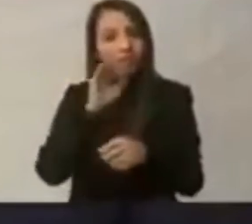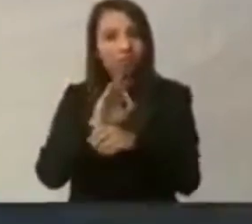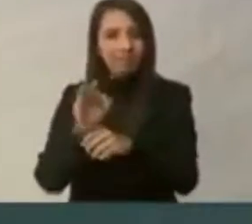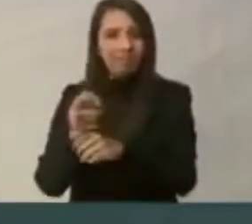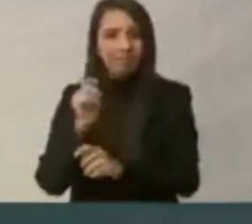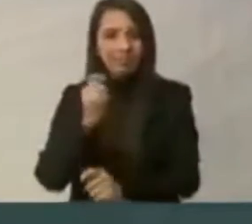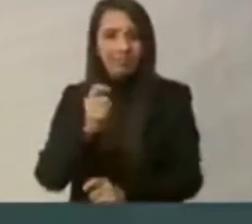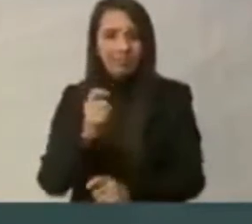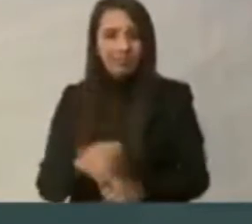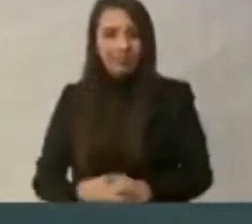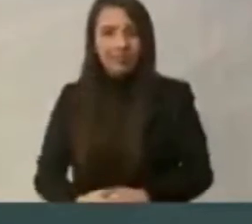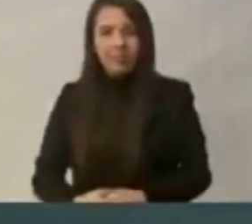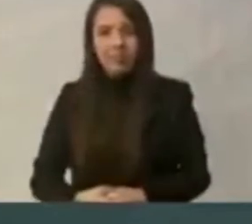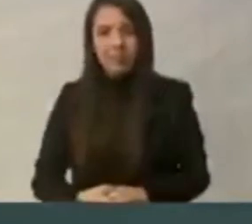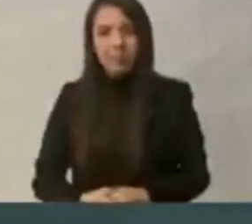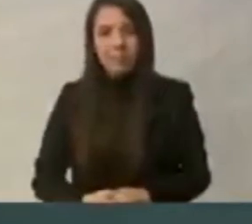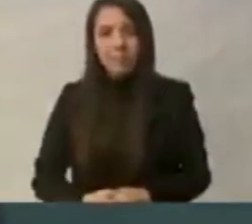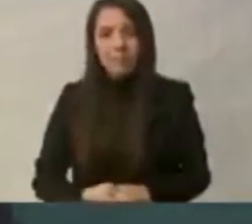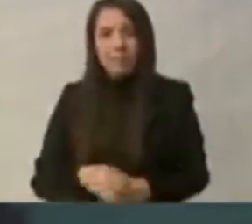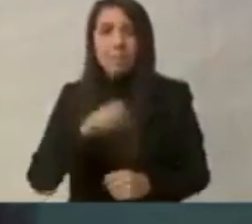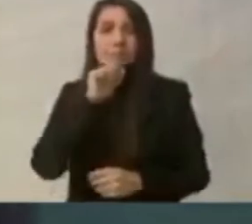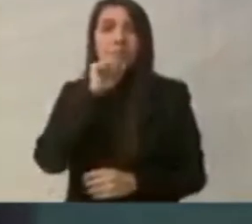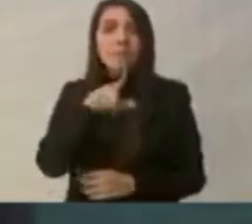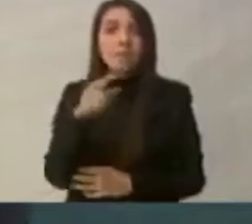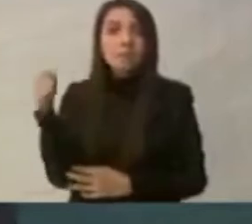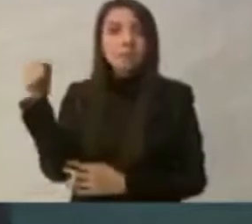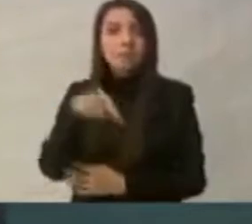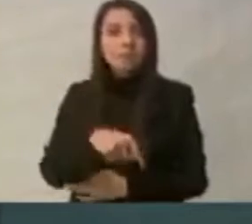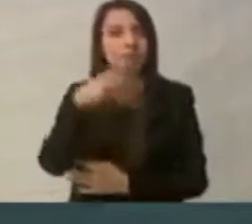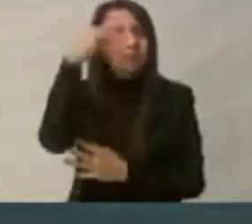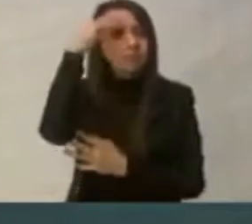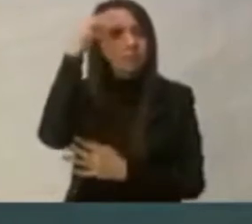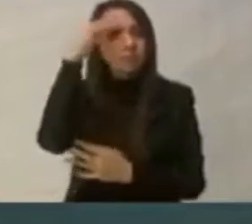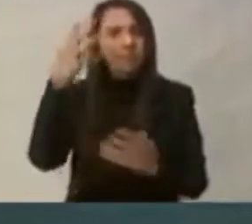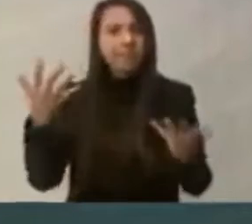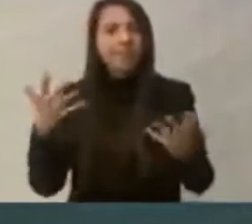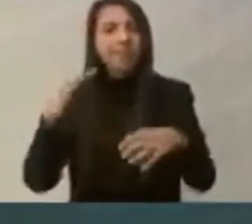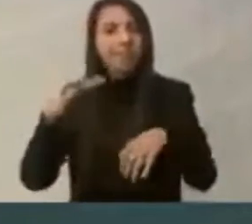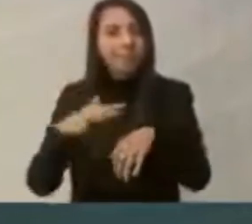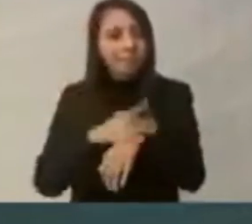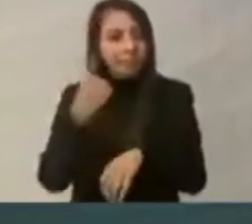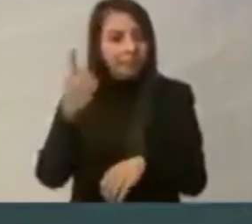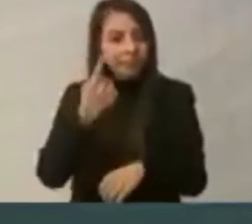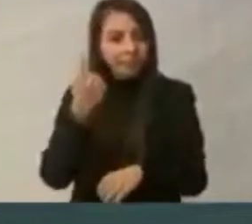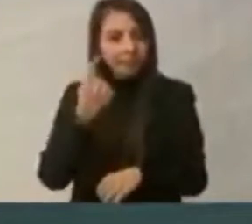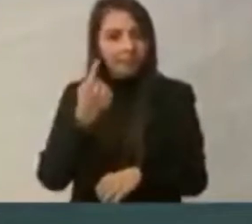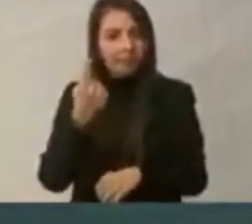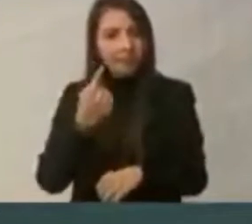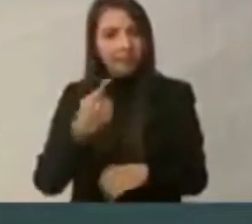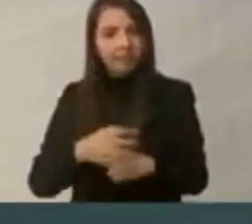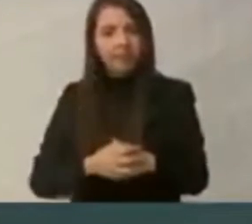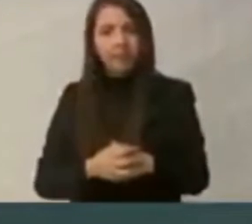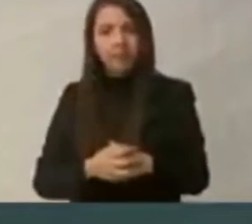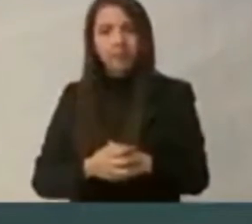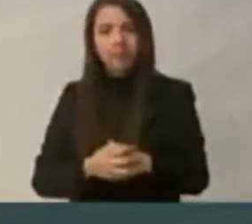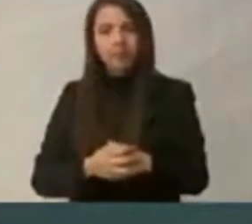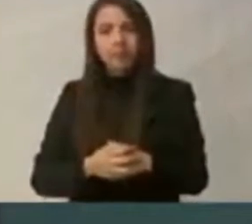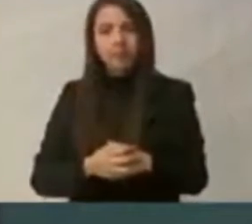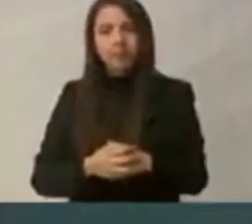También estamos aquí en Mexicali porque venimos a